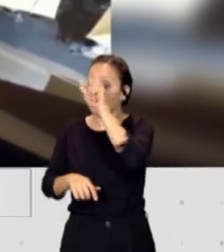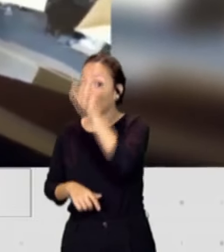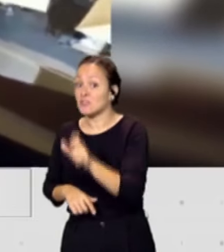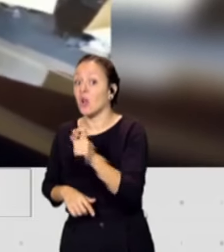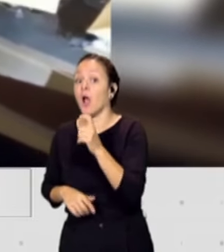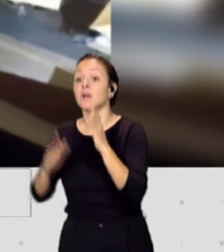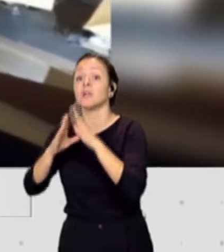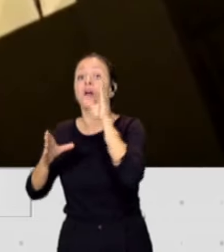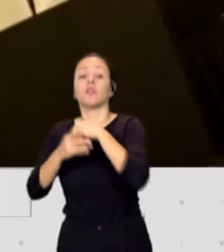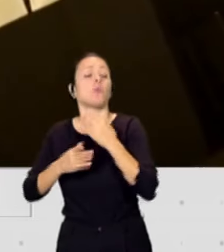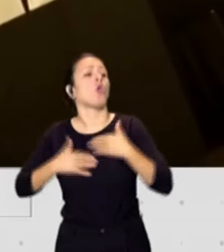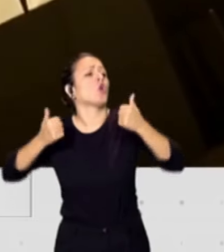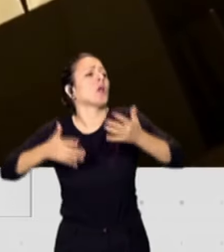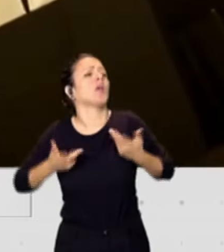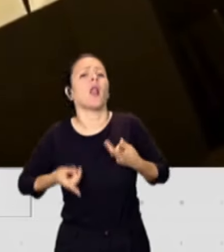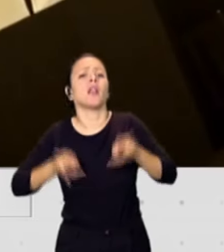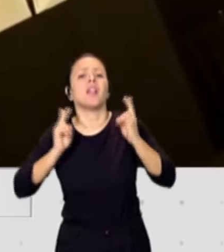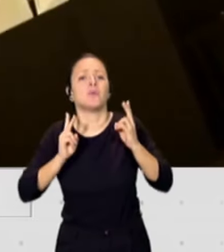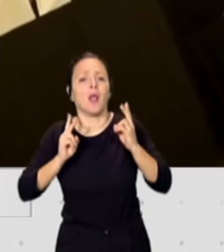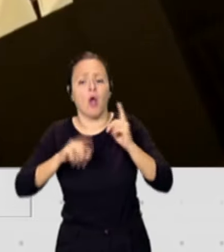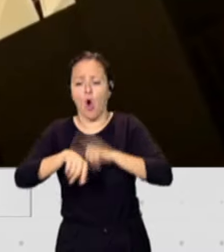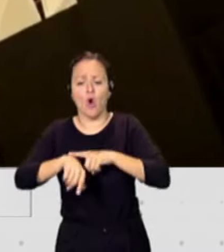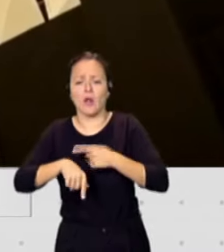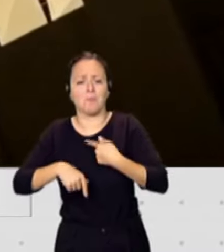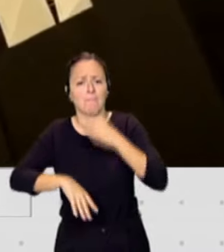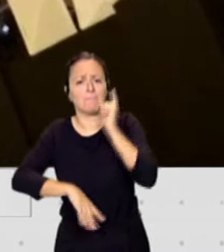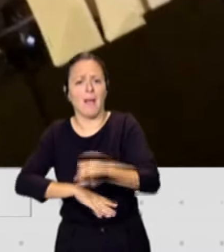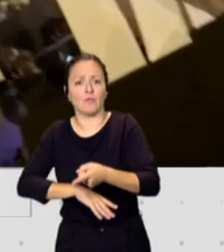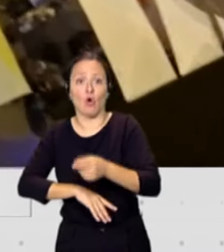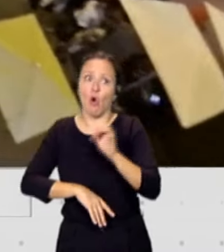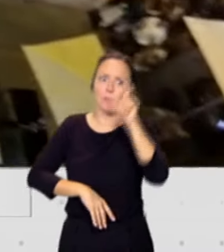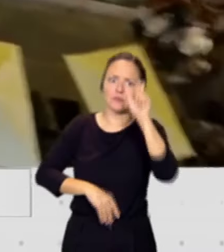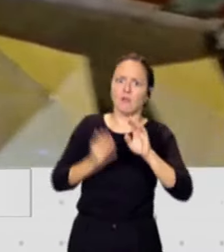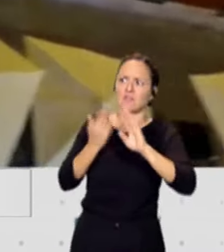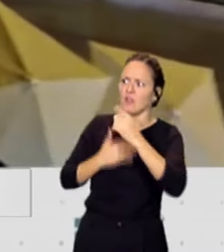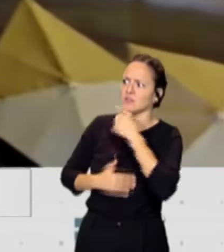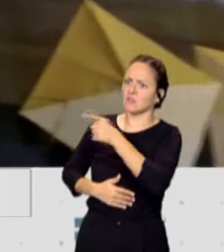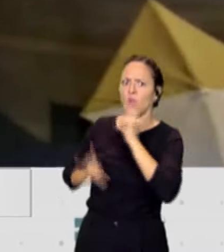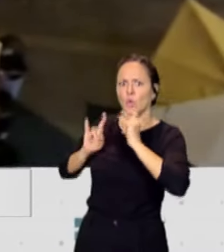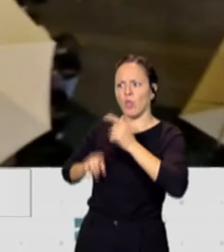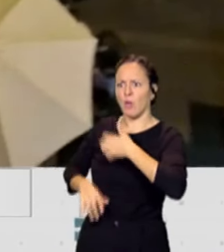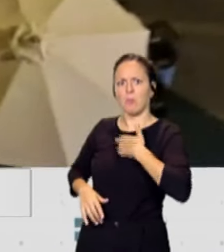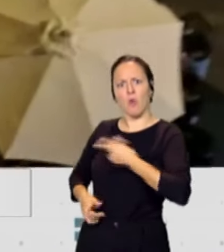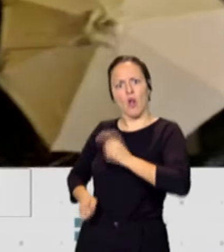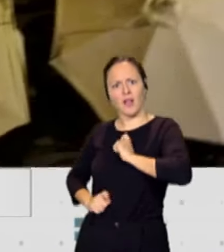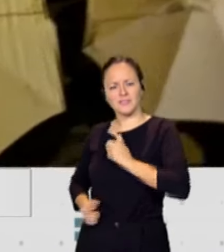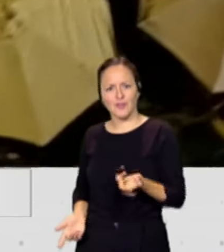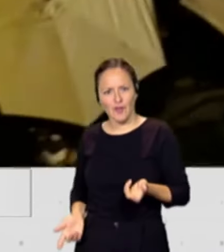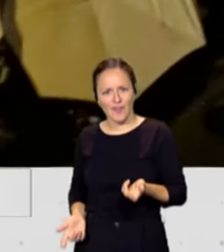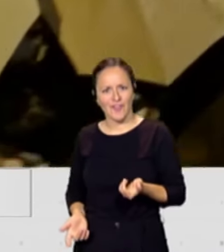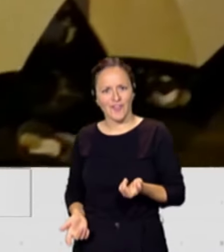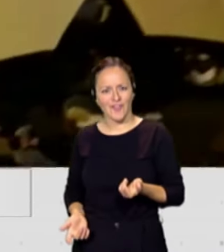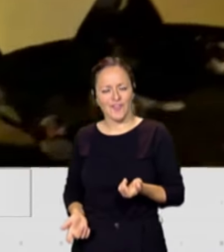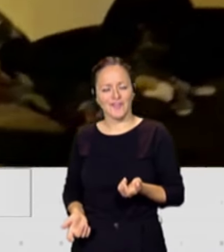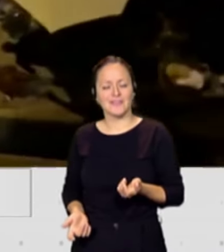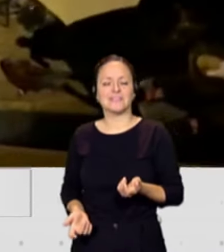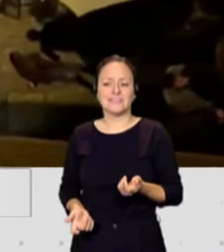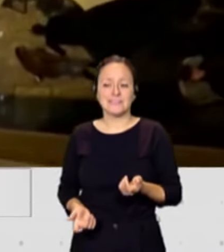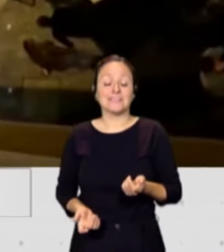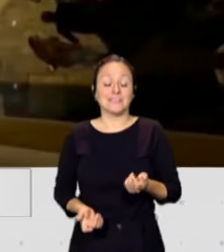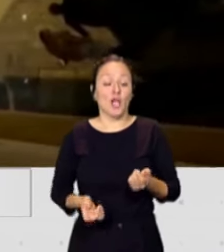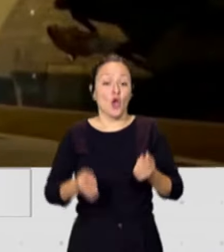dentro de su casa hace lo que quiera y está determinada ahora y luego el vecino que le resulta molesto lo que está haciendo el de al lado no bueno los